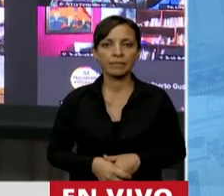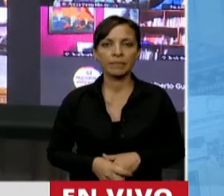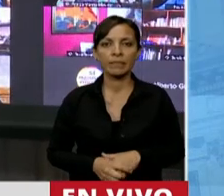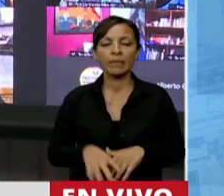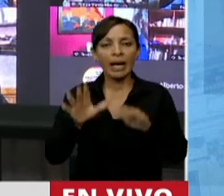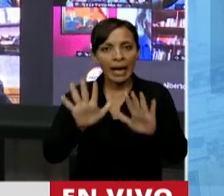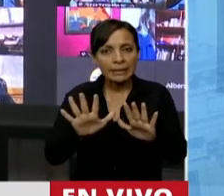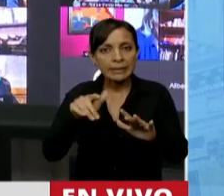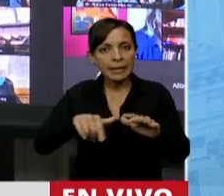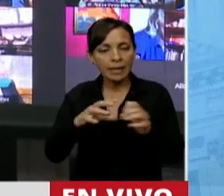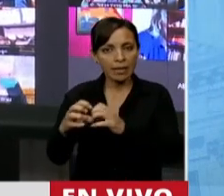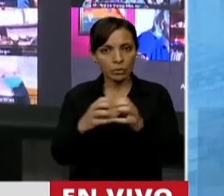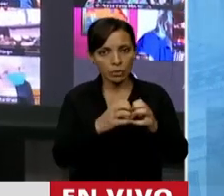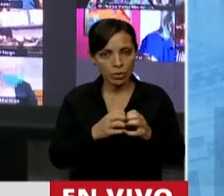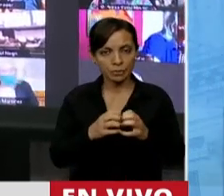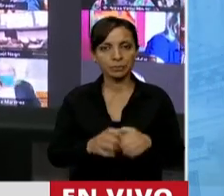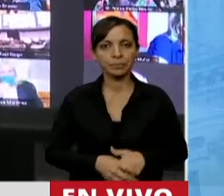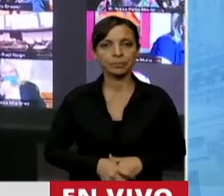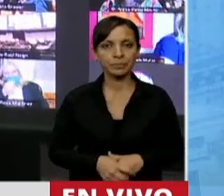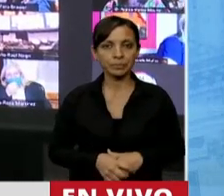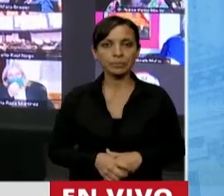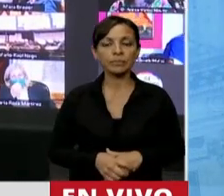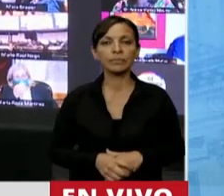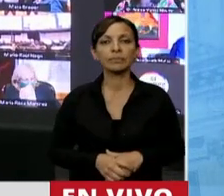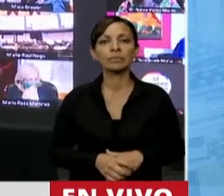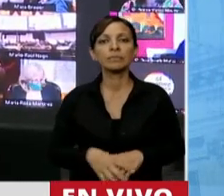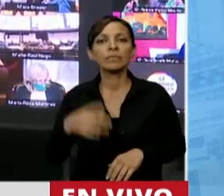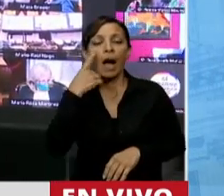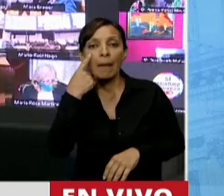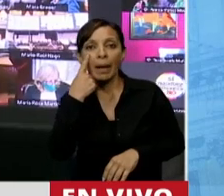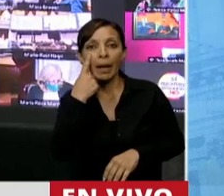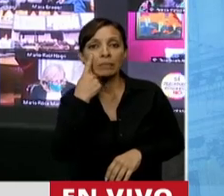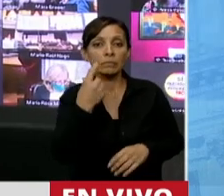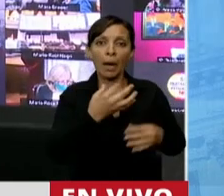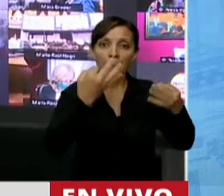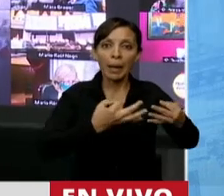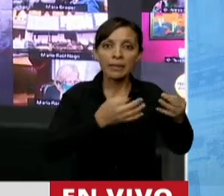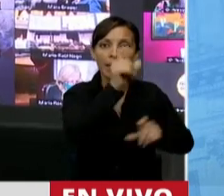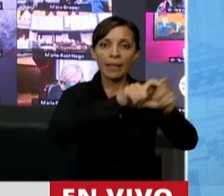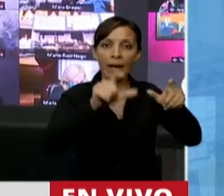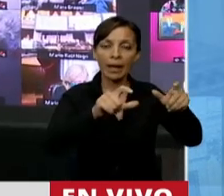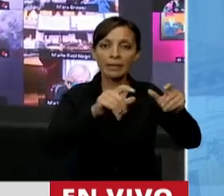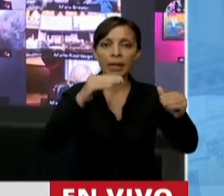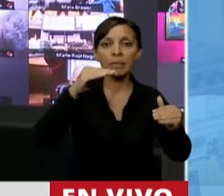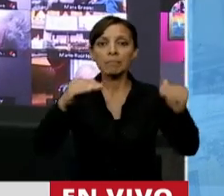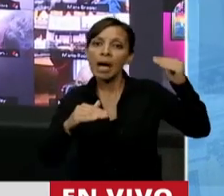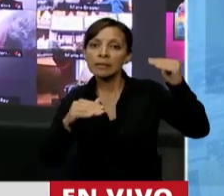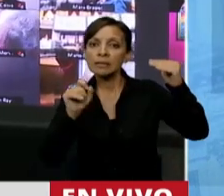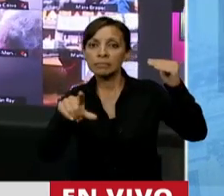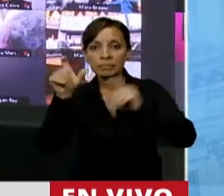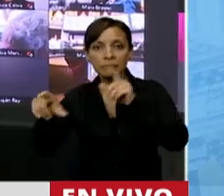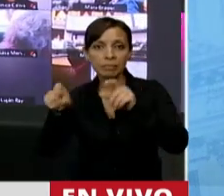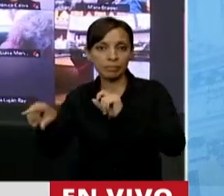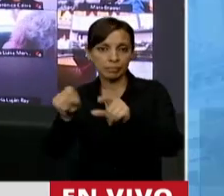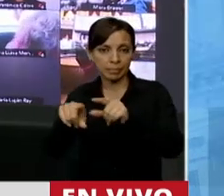De eso se trata estas discusiones. Poner por encima el bienestar general, el bien común, el interés común sobre el interés